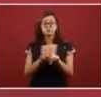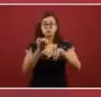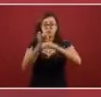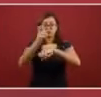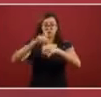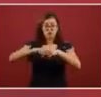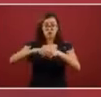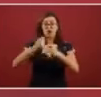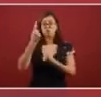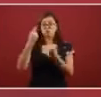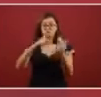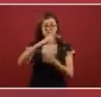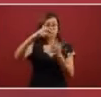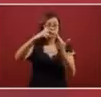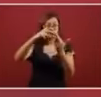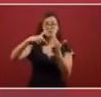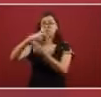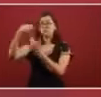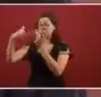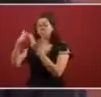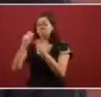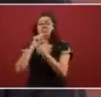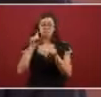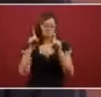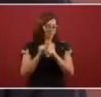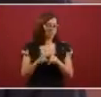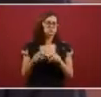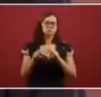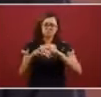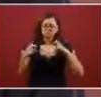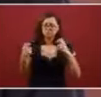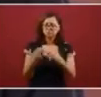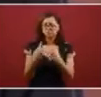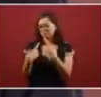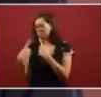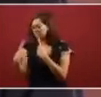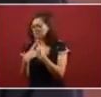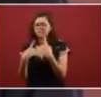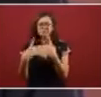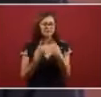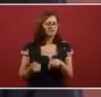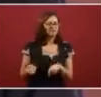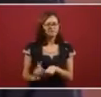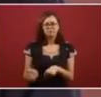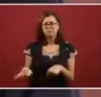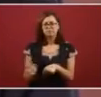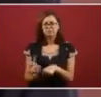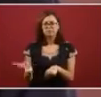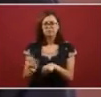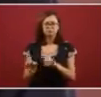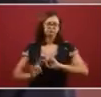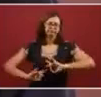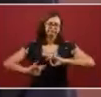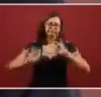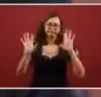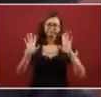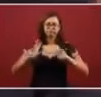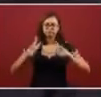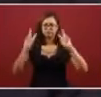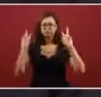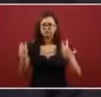país. Se reúnen todos los días para atender casos relacionados